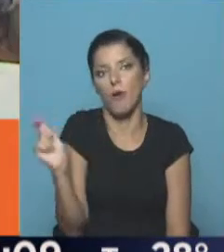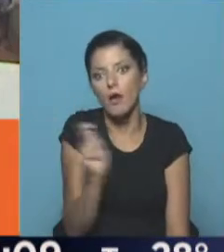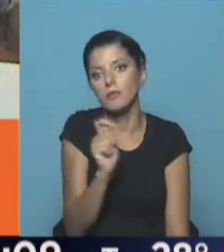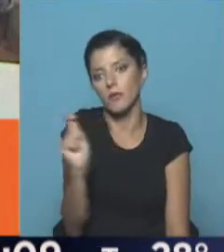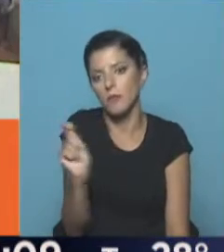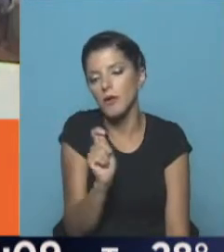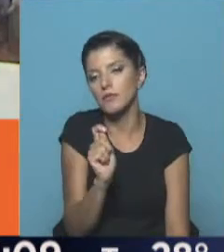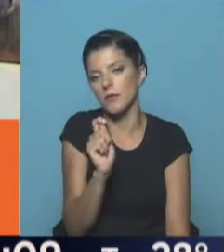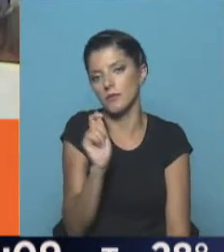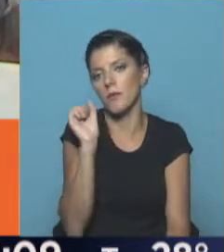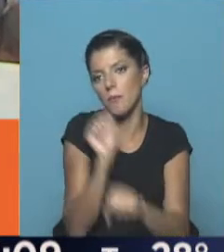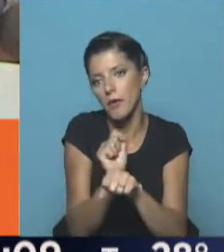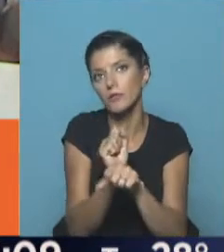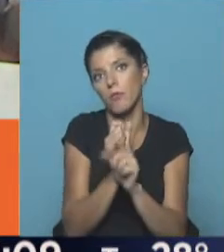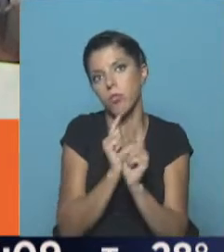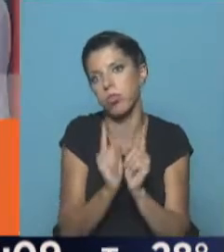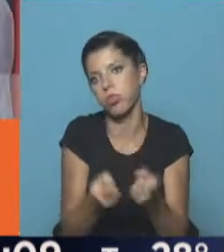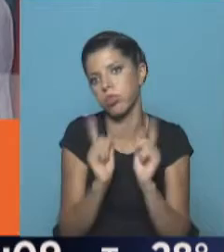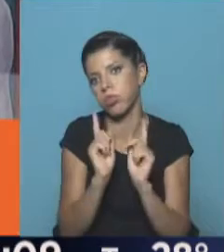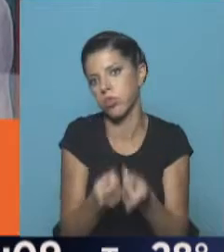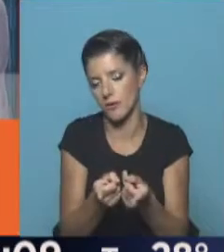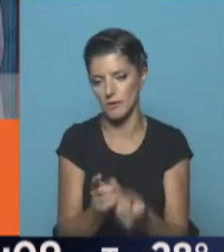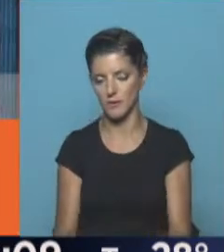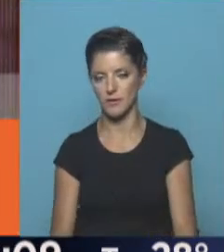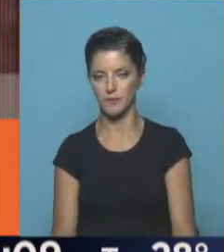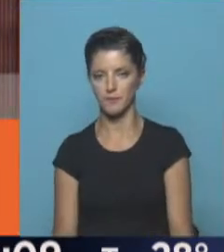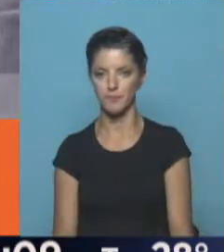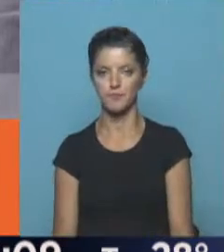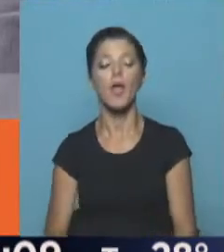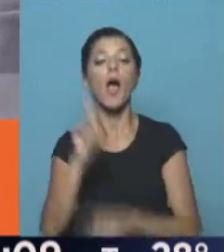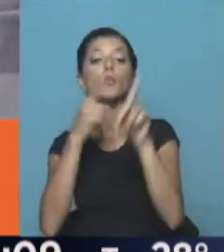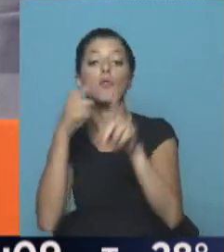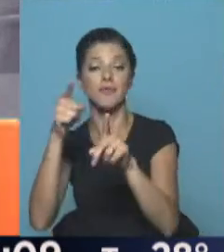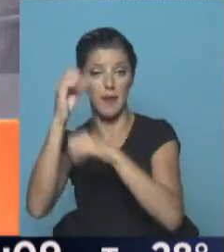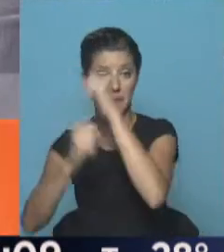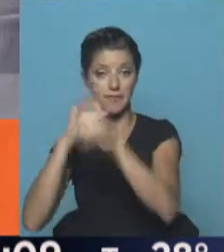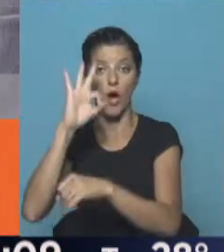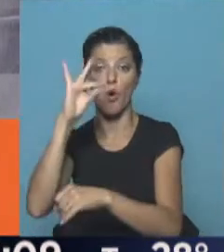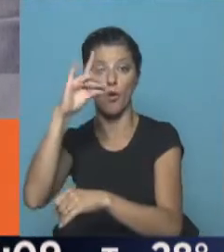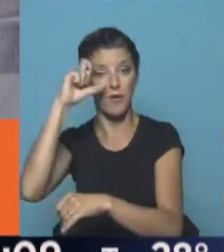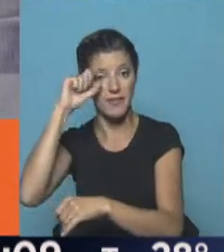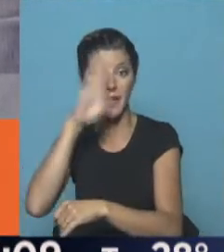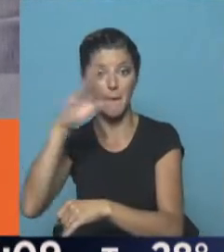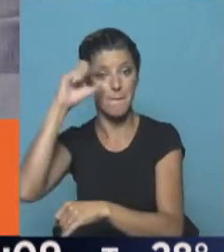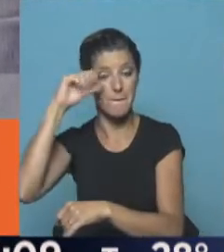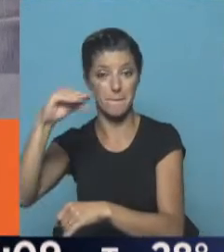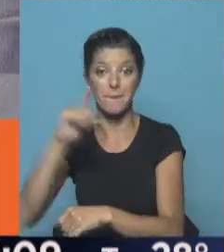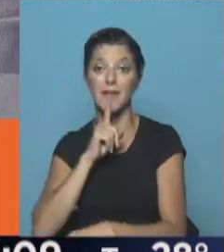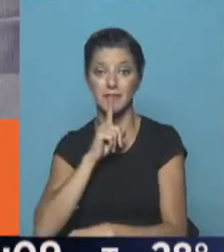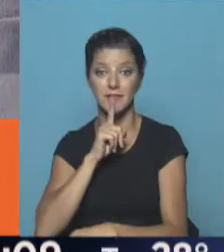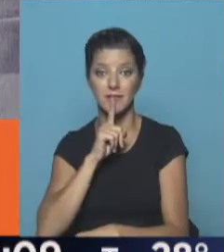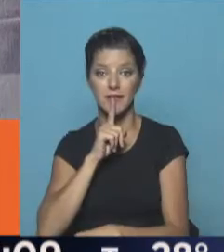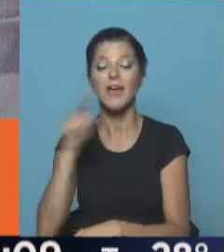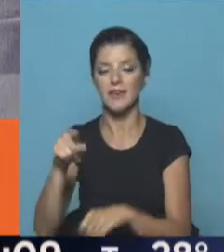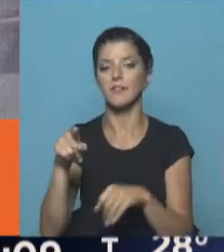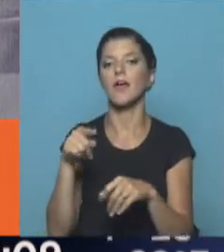retenidos después pueden bueno se dice que la trama de odebrecht también y la delación premiada está sirviendo para